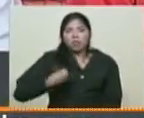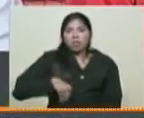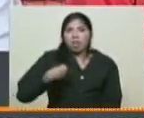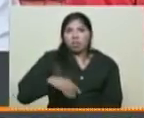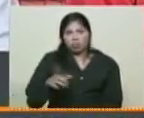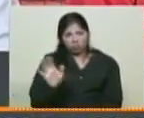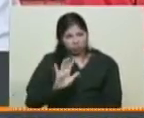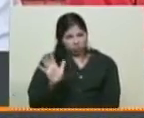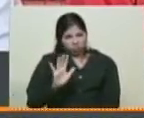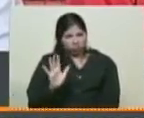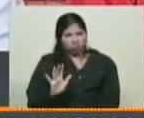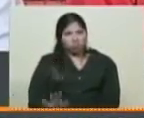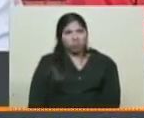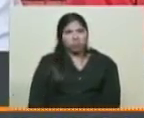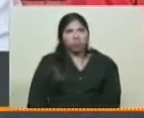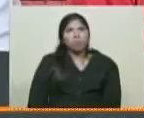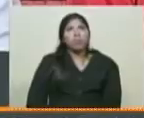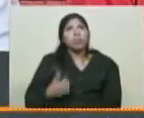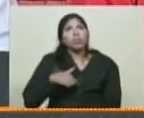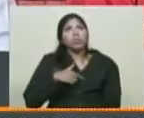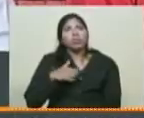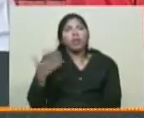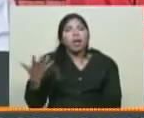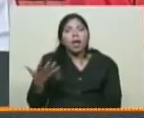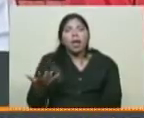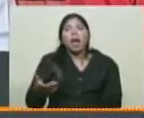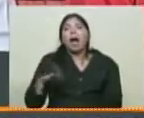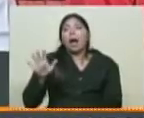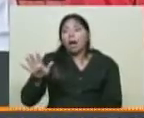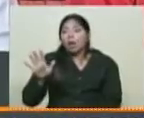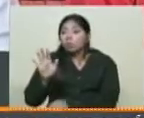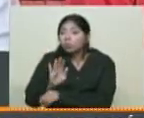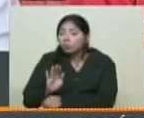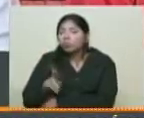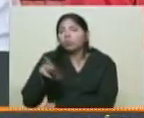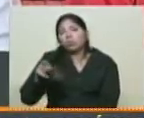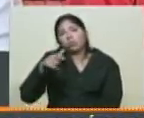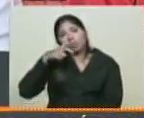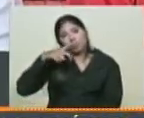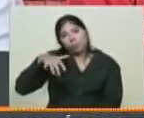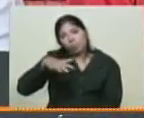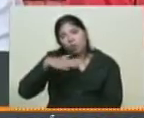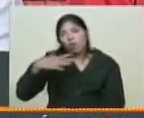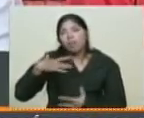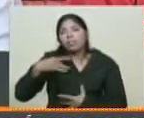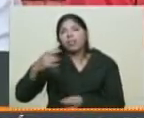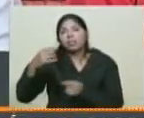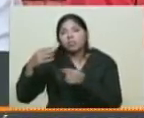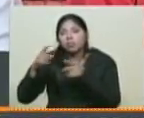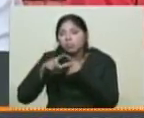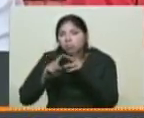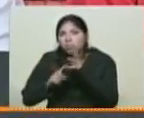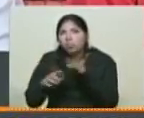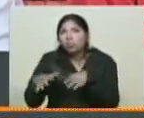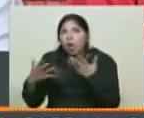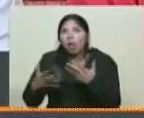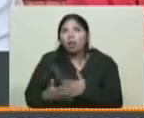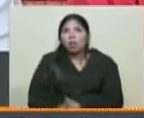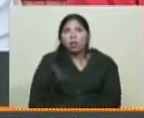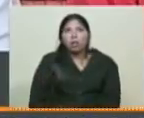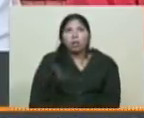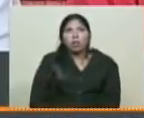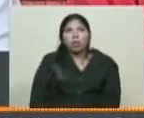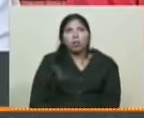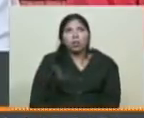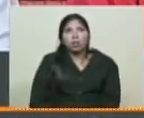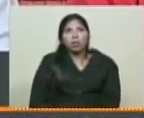estamos poniendo en la mesa. Para nosotros los sagrados intereses del pueblo de Venezuela es lo fundamental. Lo que nosotros creemos, como quien dice, inspirado